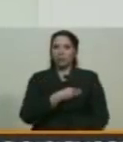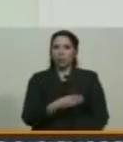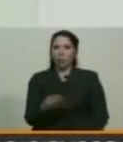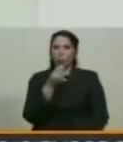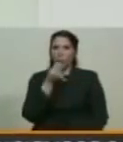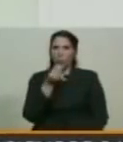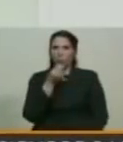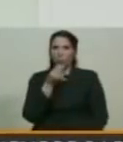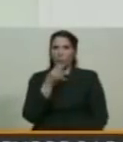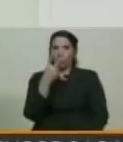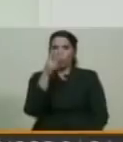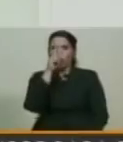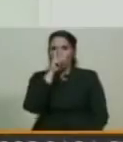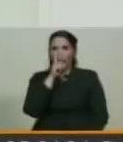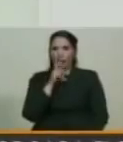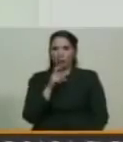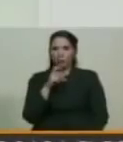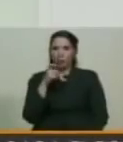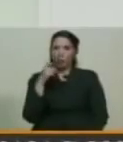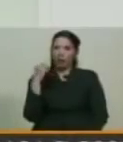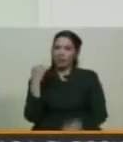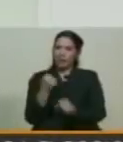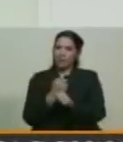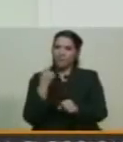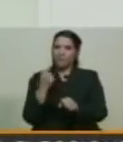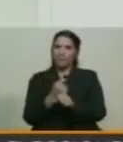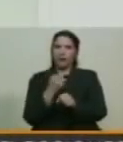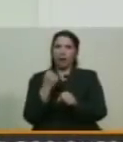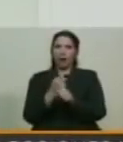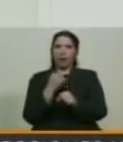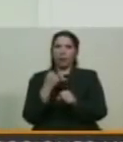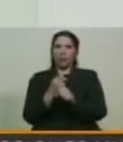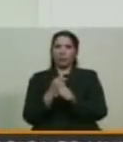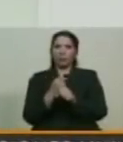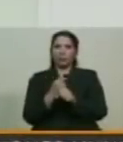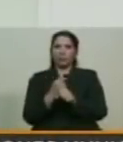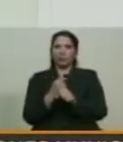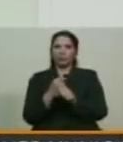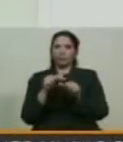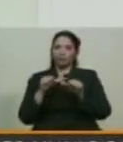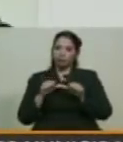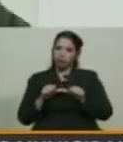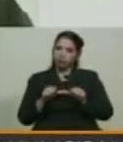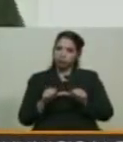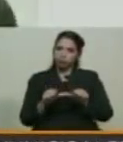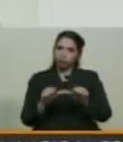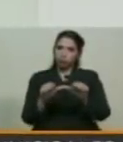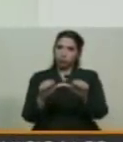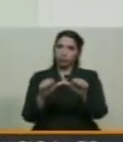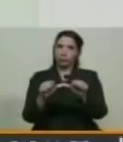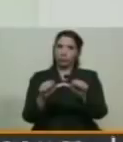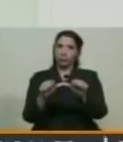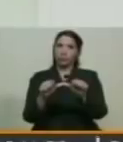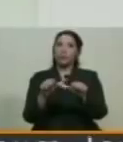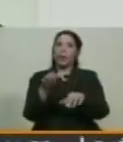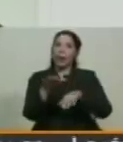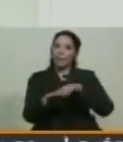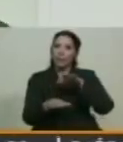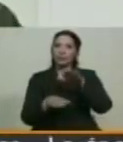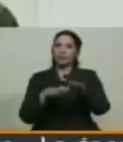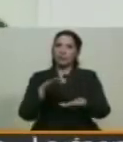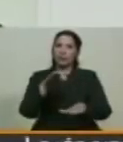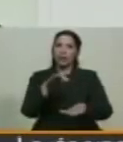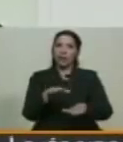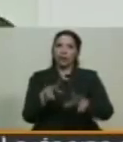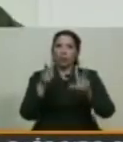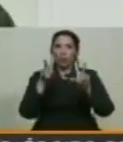estos 2 años de ardua labor, de fructífera labor, pero todavía hay que seguir avanzando en